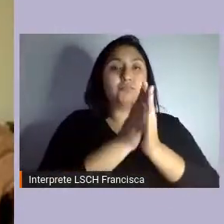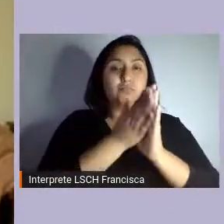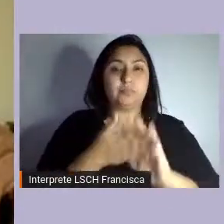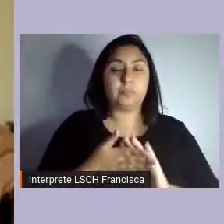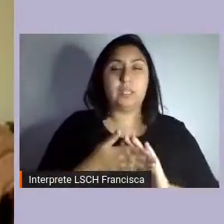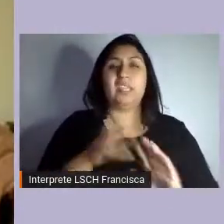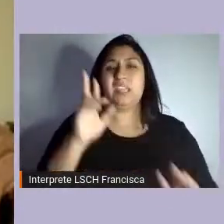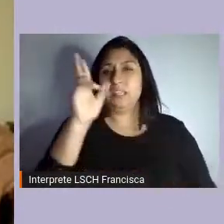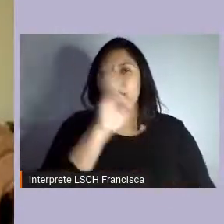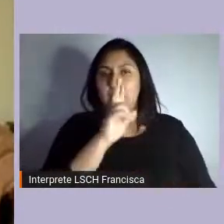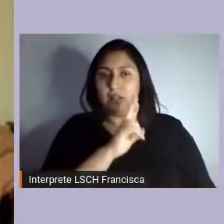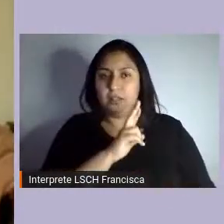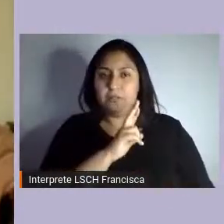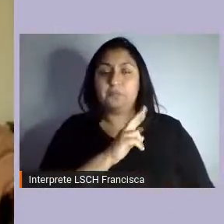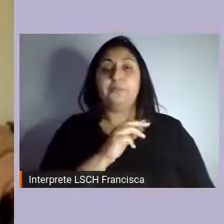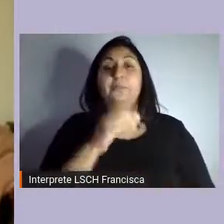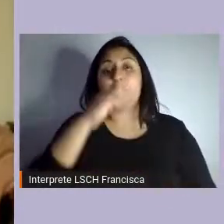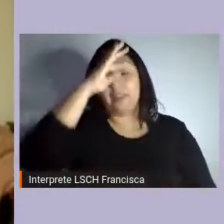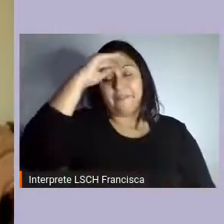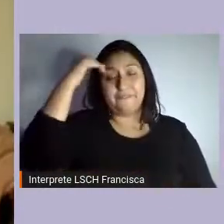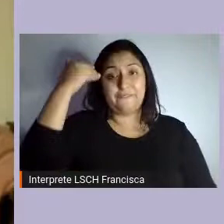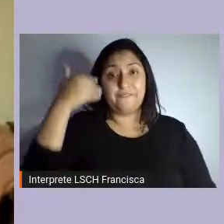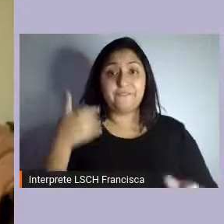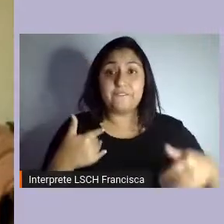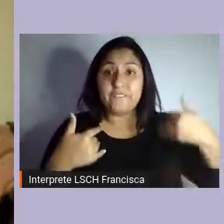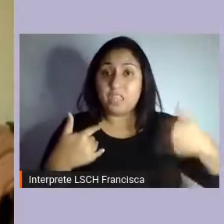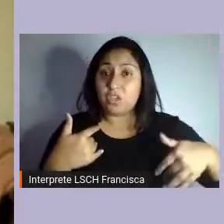porque Violeta estuvo